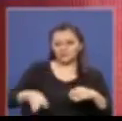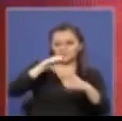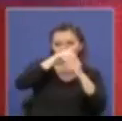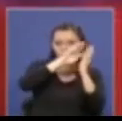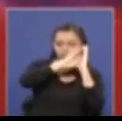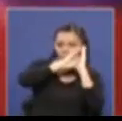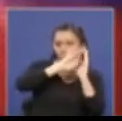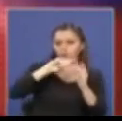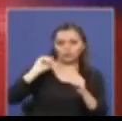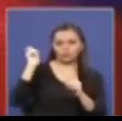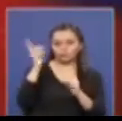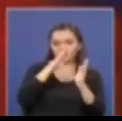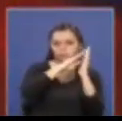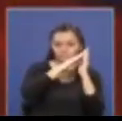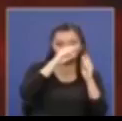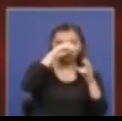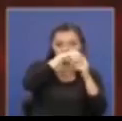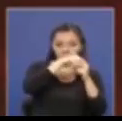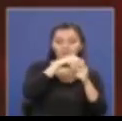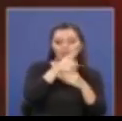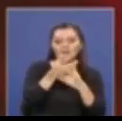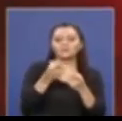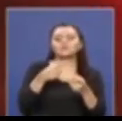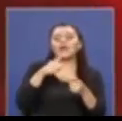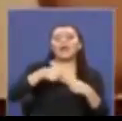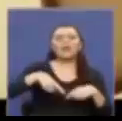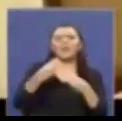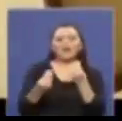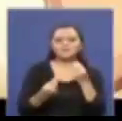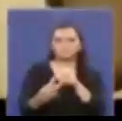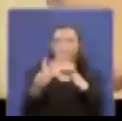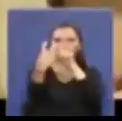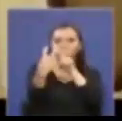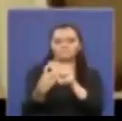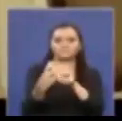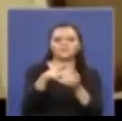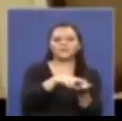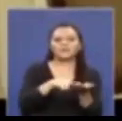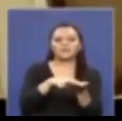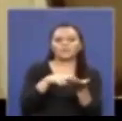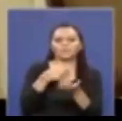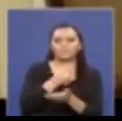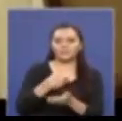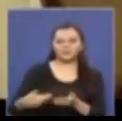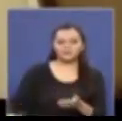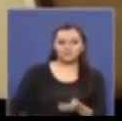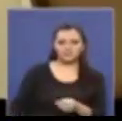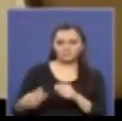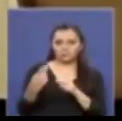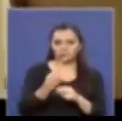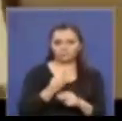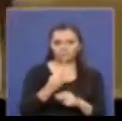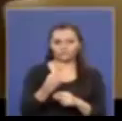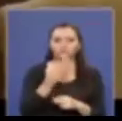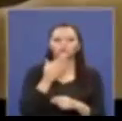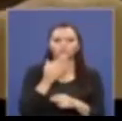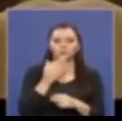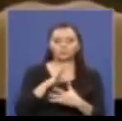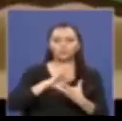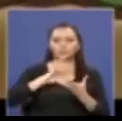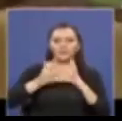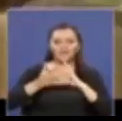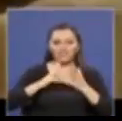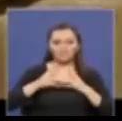sumamente importante con el presidente Evo Morales, donde hablamos, pues, obviamente, de las posturas comunes para el cambio climático,